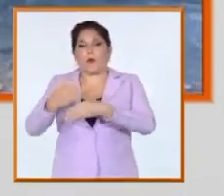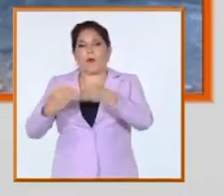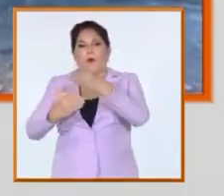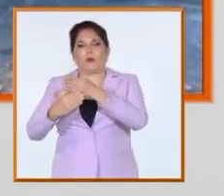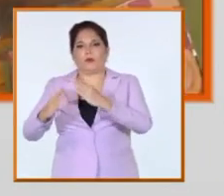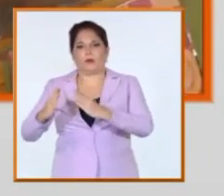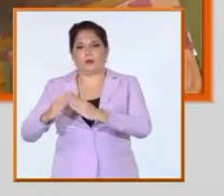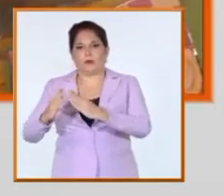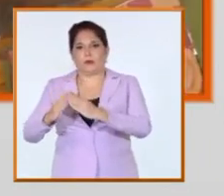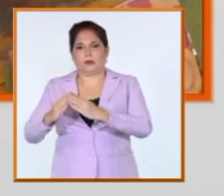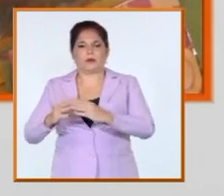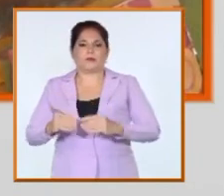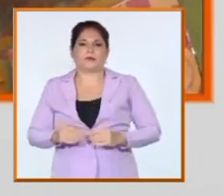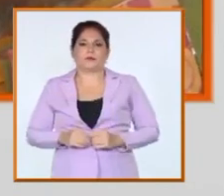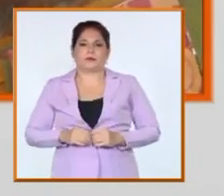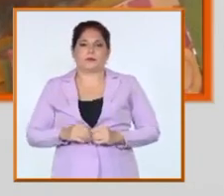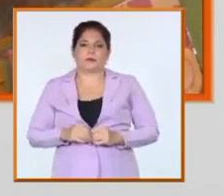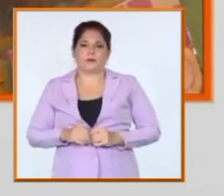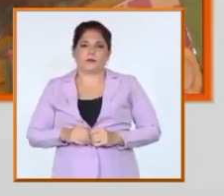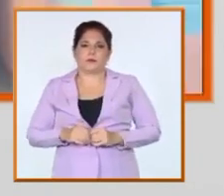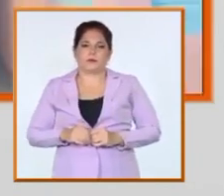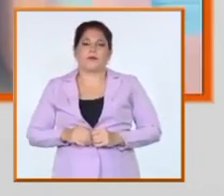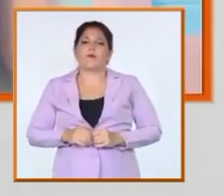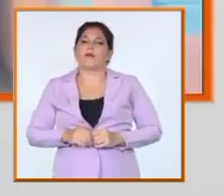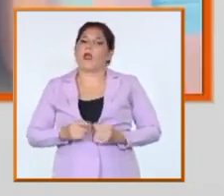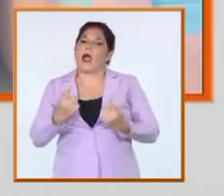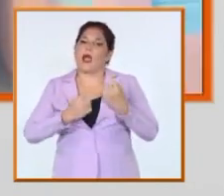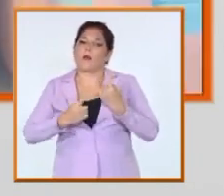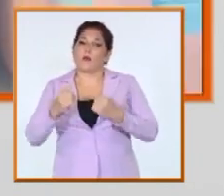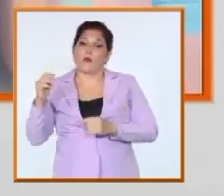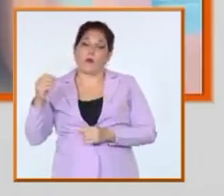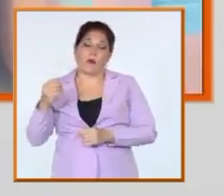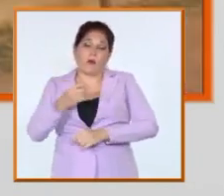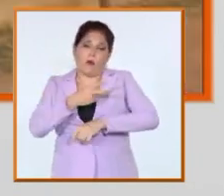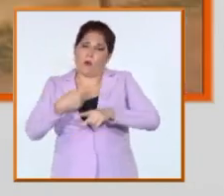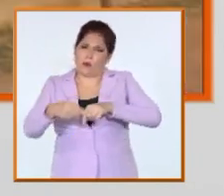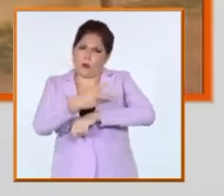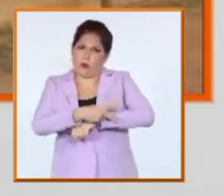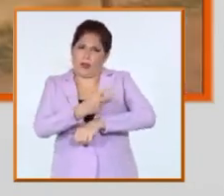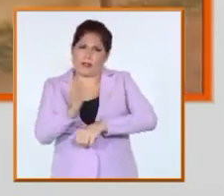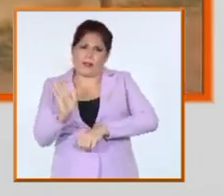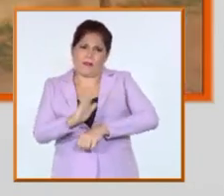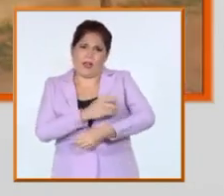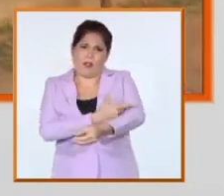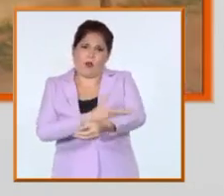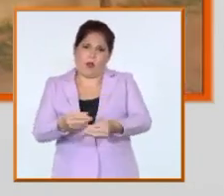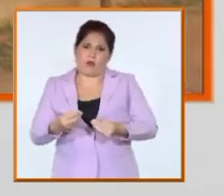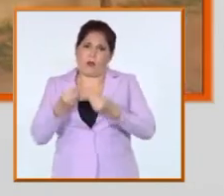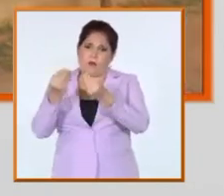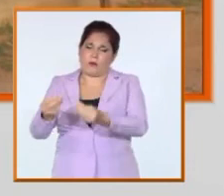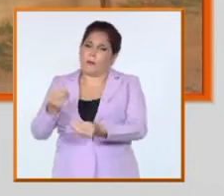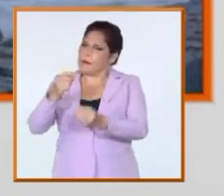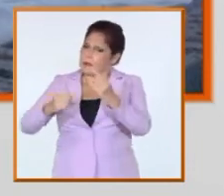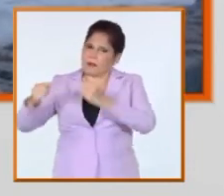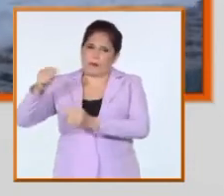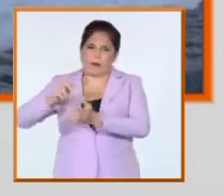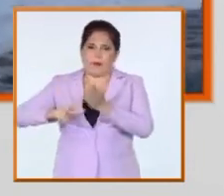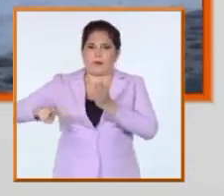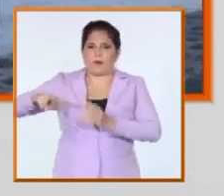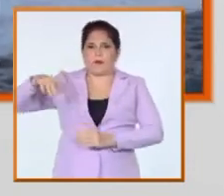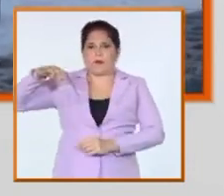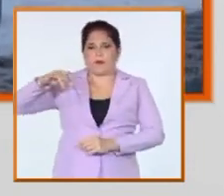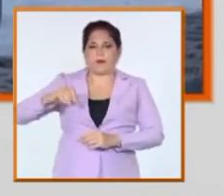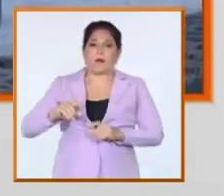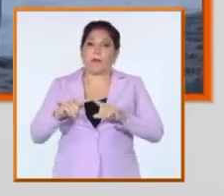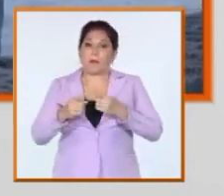ha dado que bueno lo que se hablaba ahí de donaciones y esto sí pero en en las afectaciones la situación que